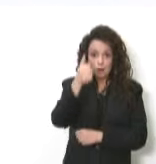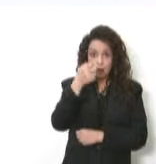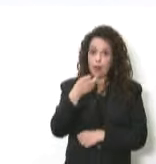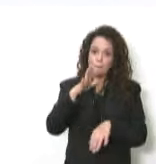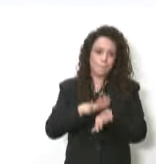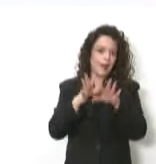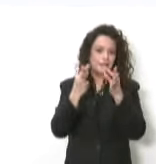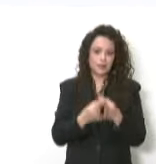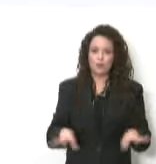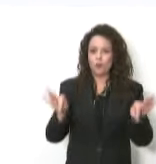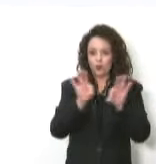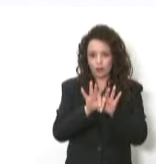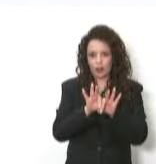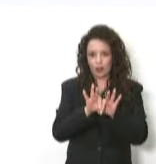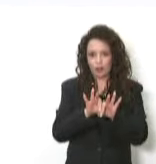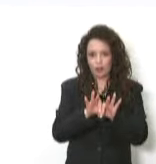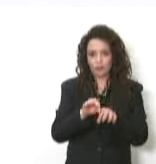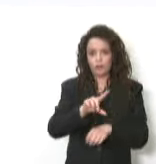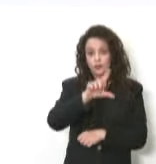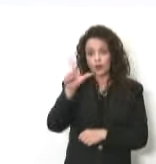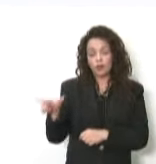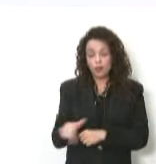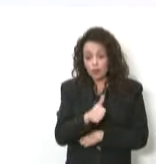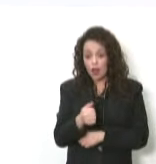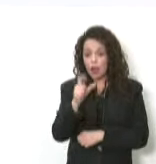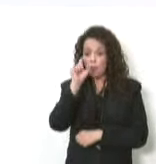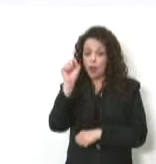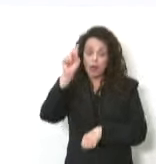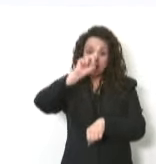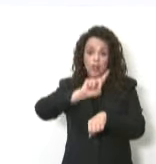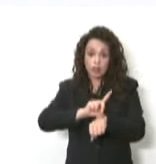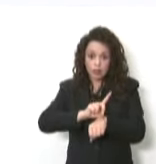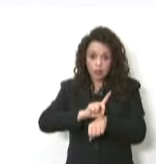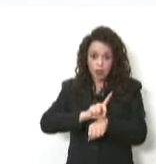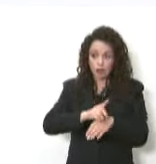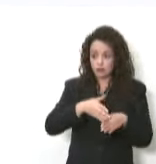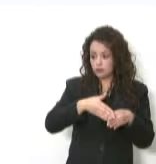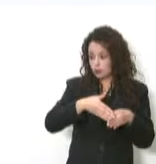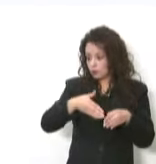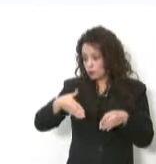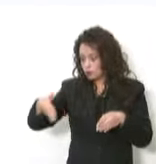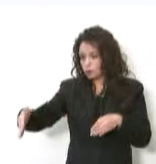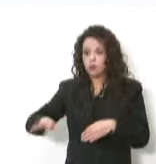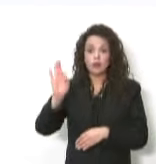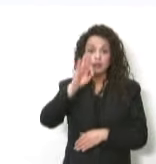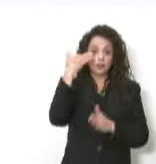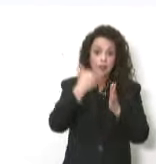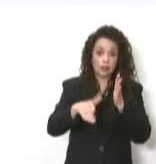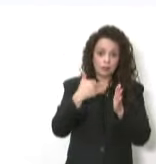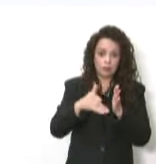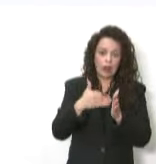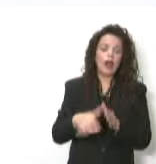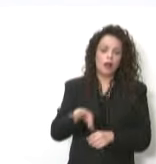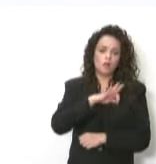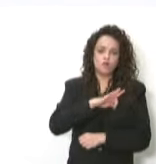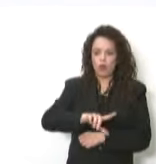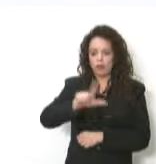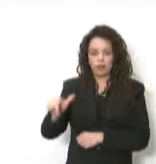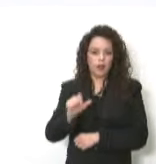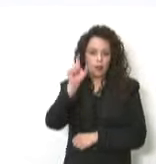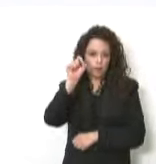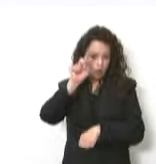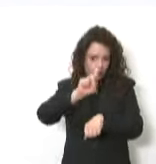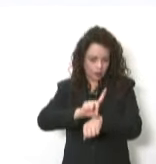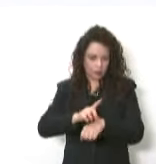principal. Después hay un plazo de 20 días para subsanar aquellos faltantes y un último plazo de